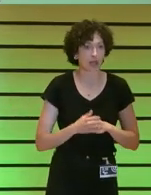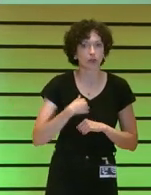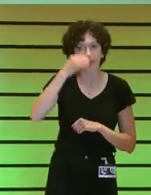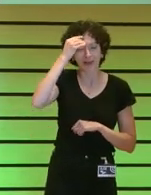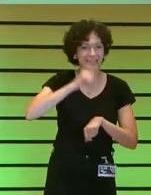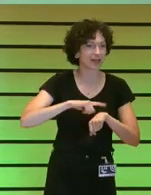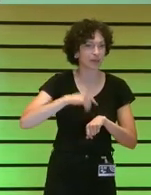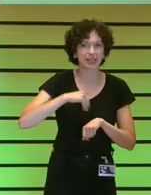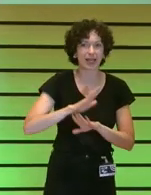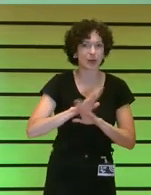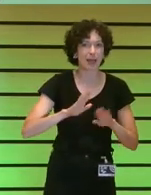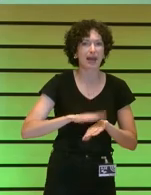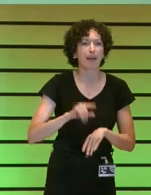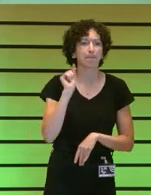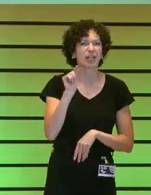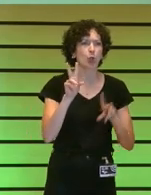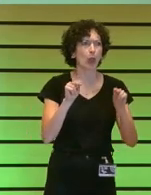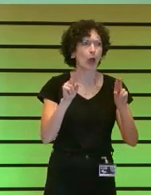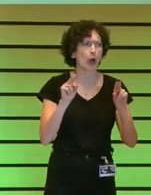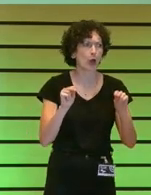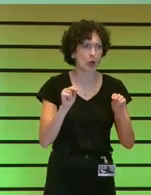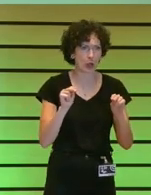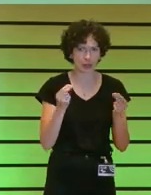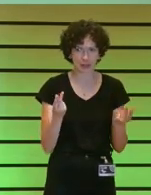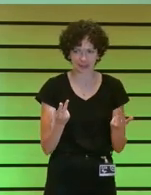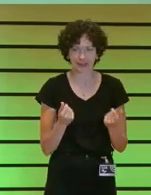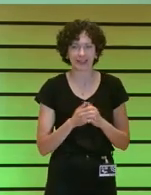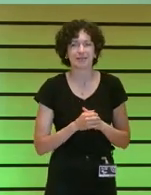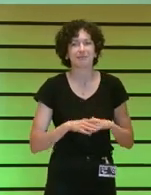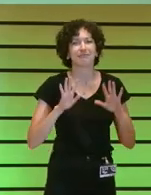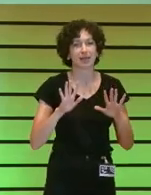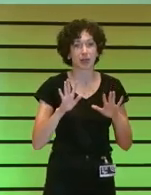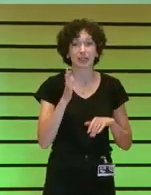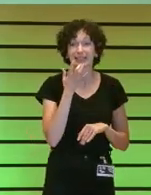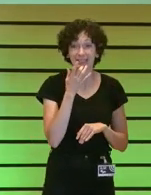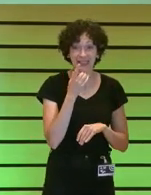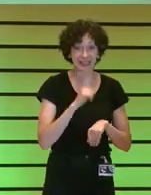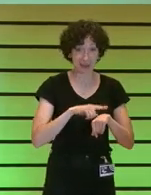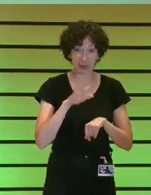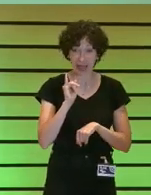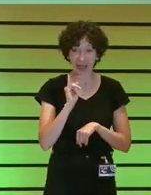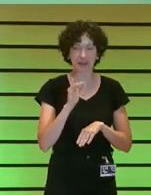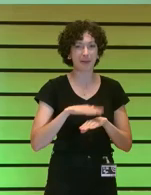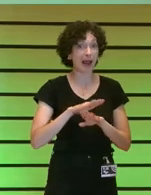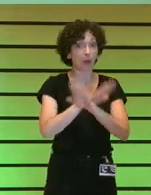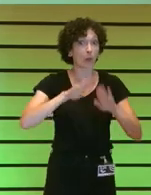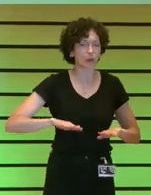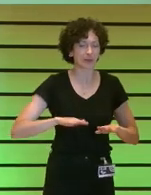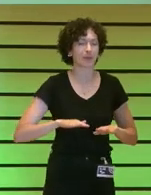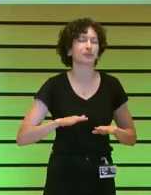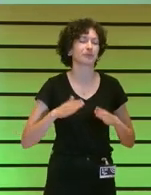había quedado sin tiempo ya para el minuto de oro y entonces lo he ido integrando pero si todavía tengo tiempo para ese minuto de oro